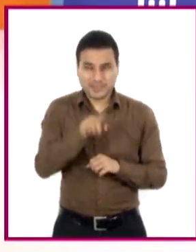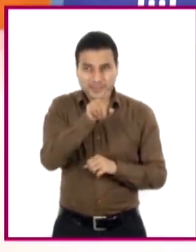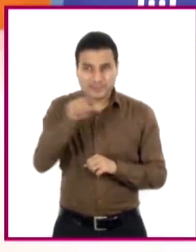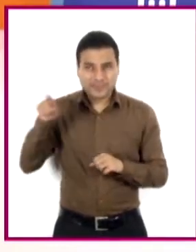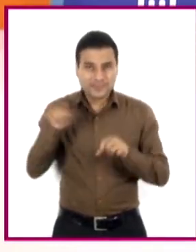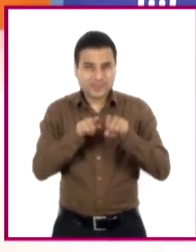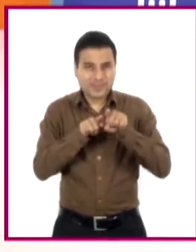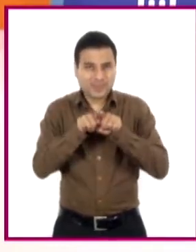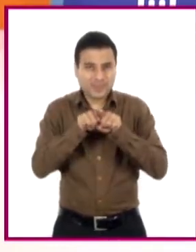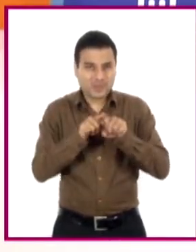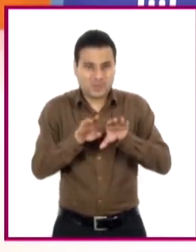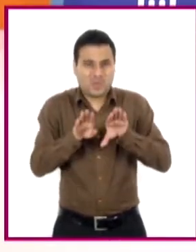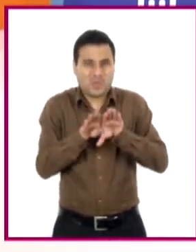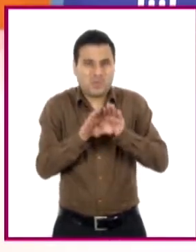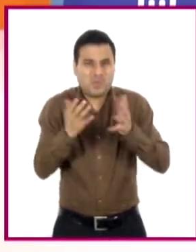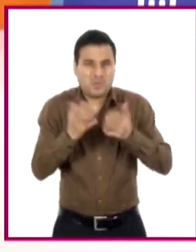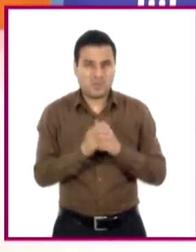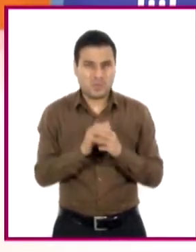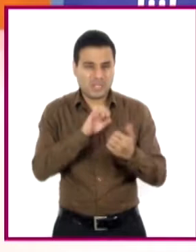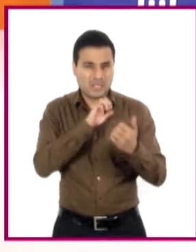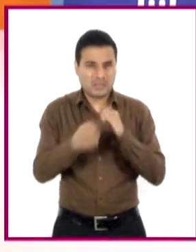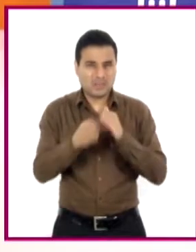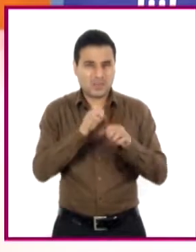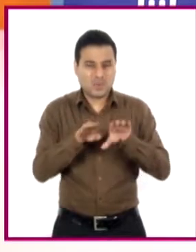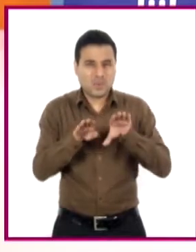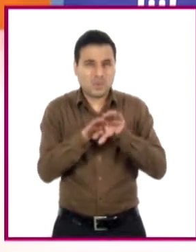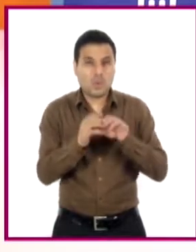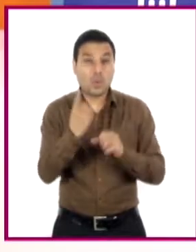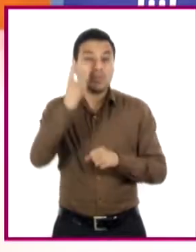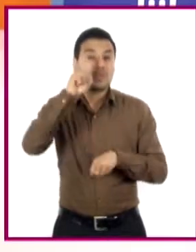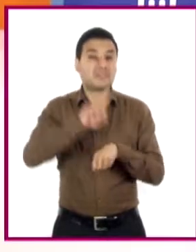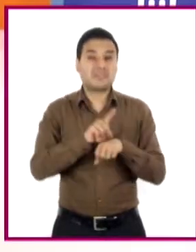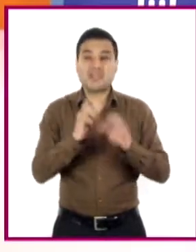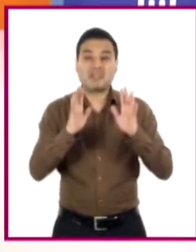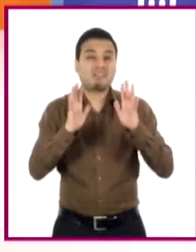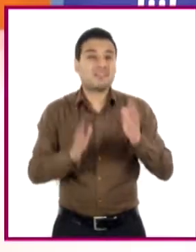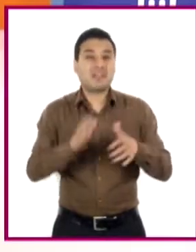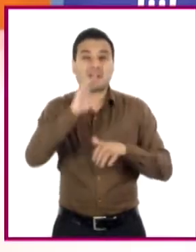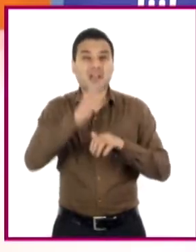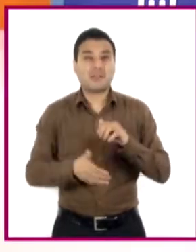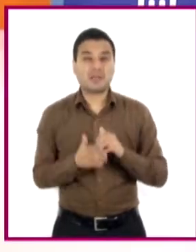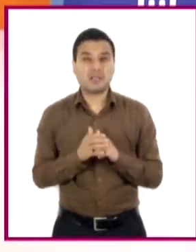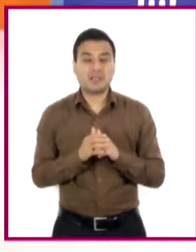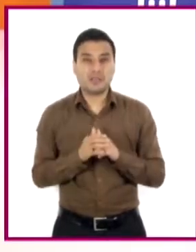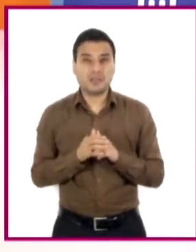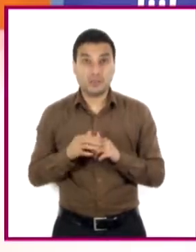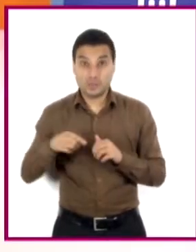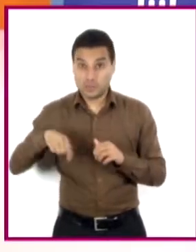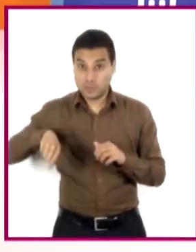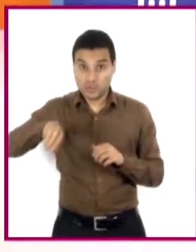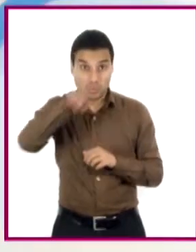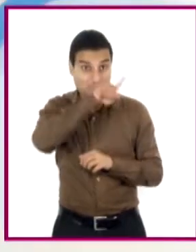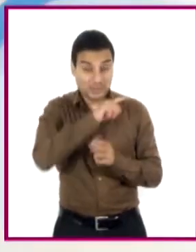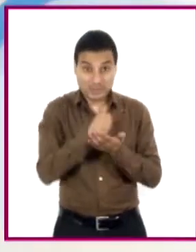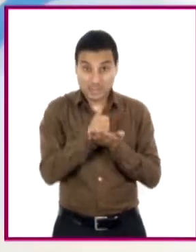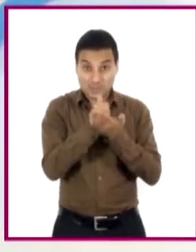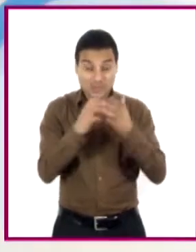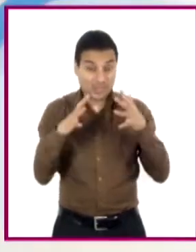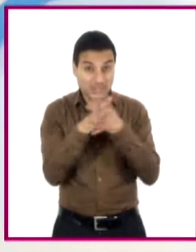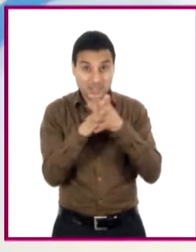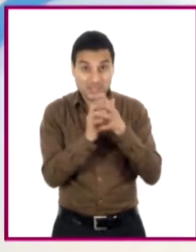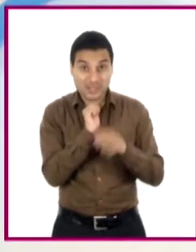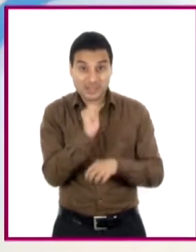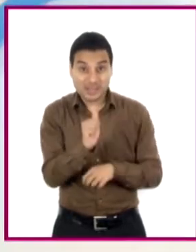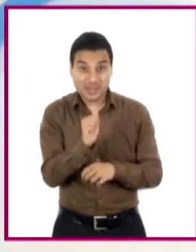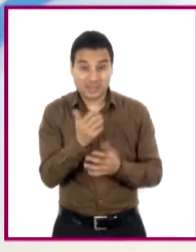sin enemigos, que estaría concluida en un día si vosotros no le ayudáis a pelear? No